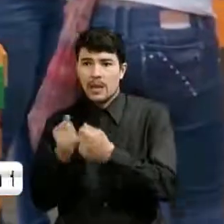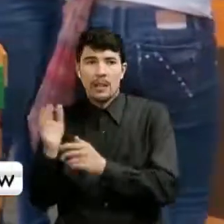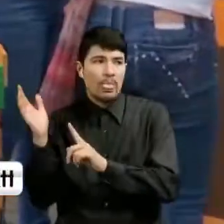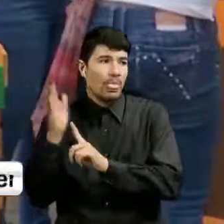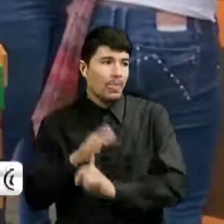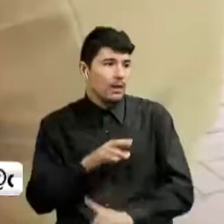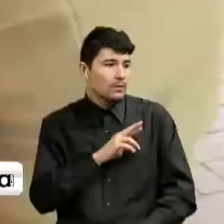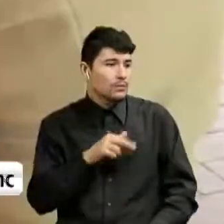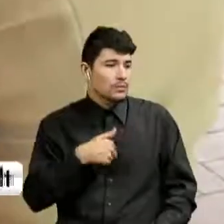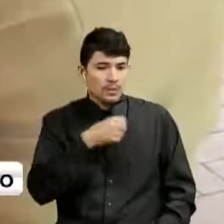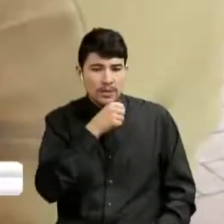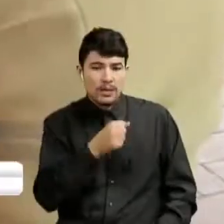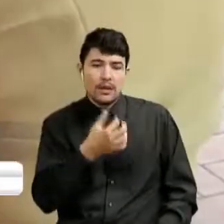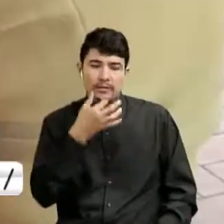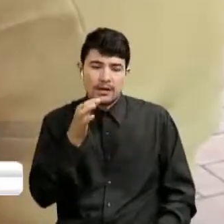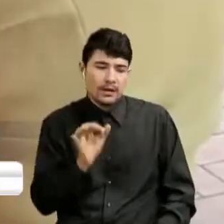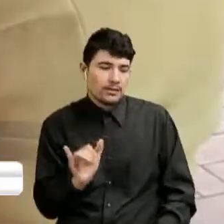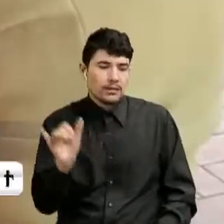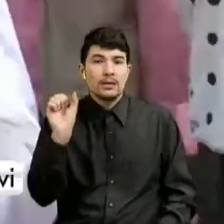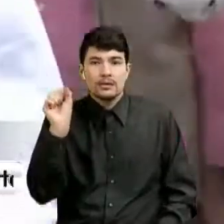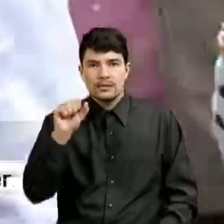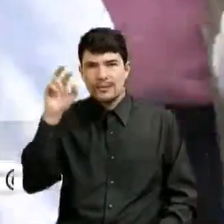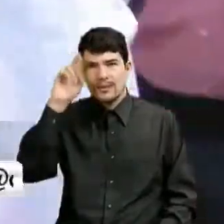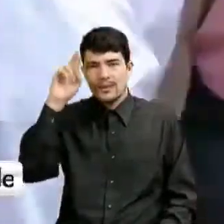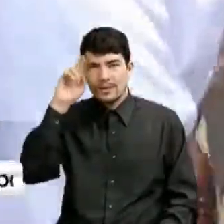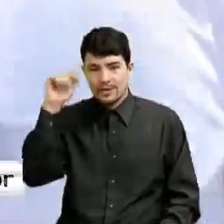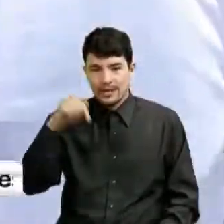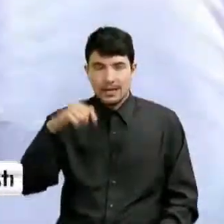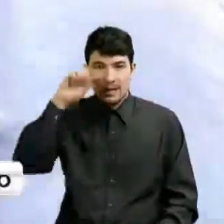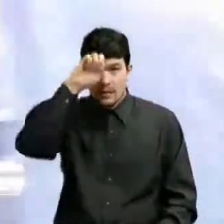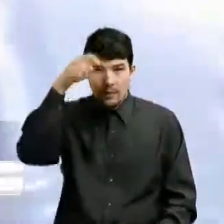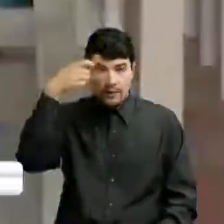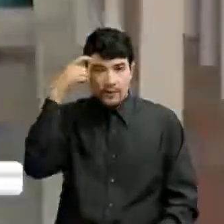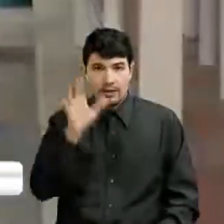todo, la realidad es esa. De esta manera, el gobierno